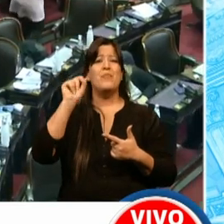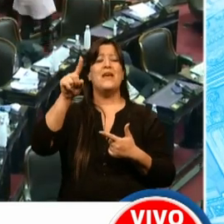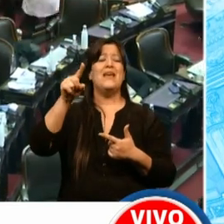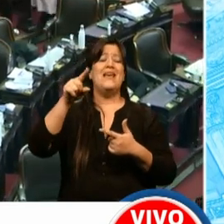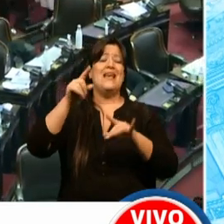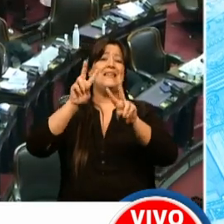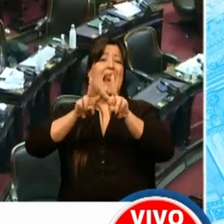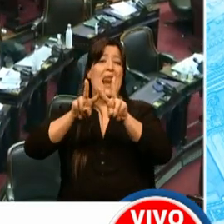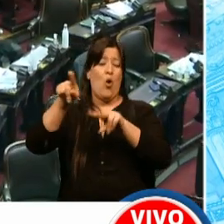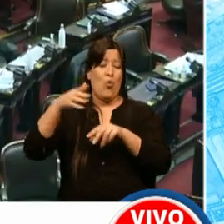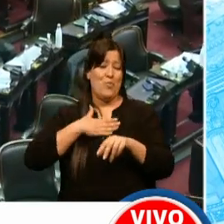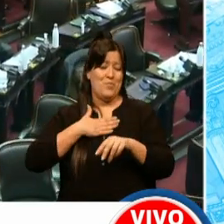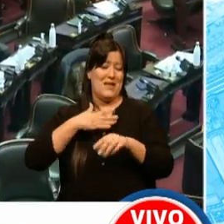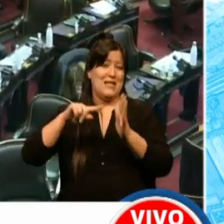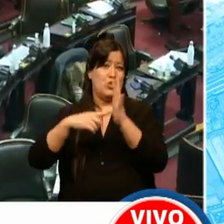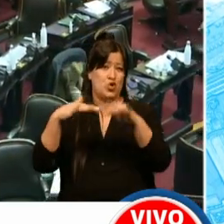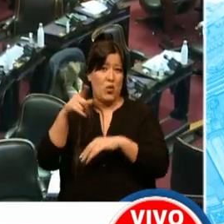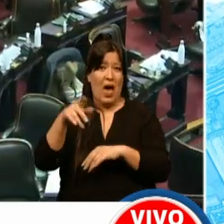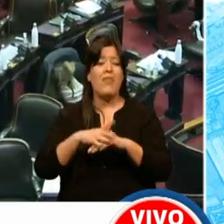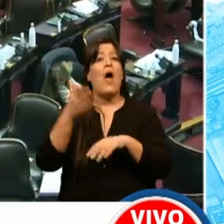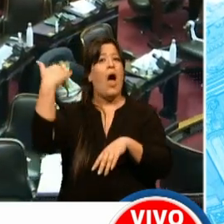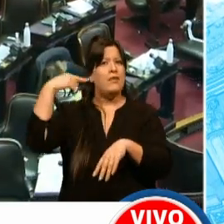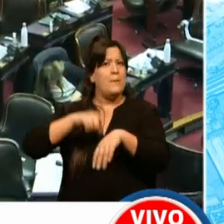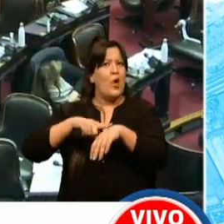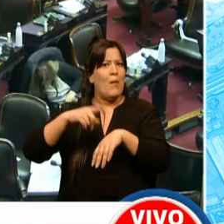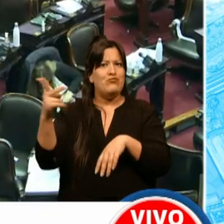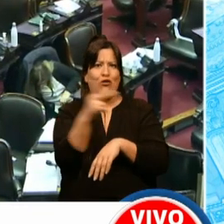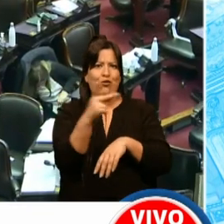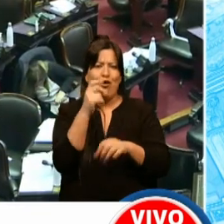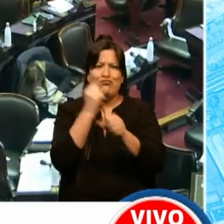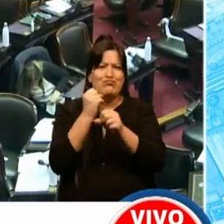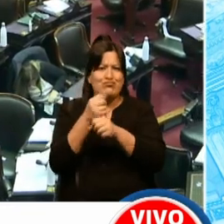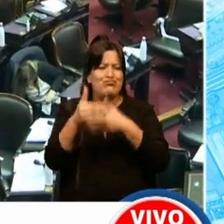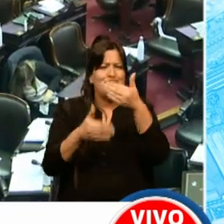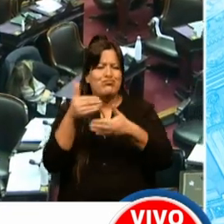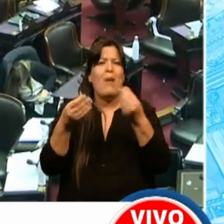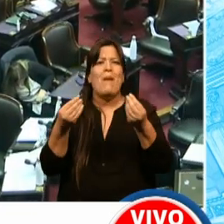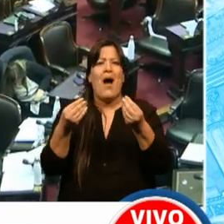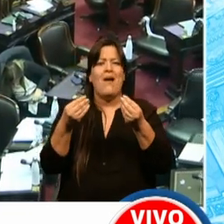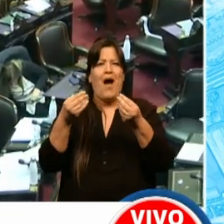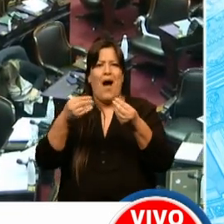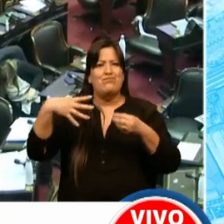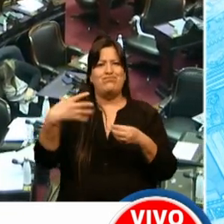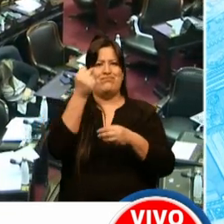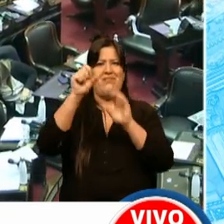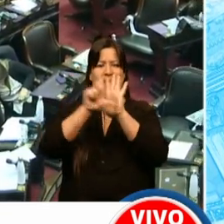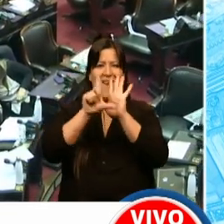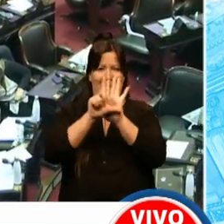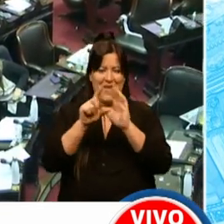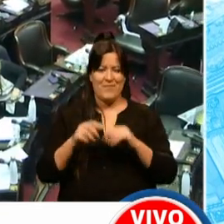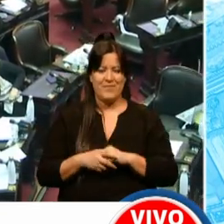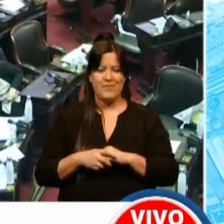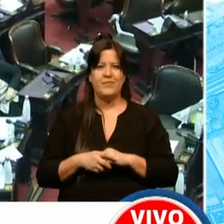ciudad que en su momento estuvieron trabajando muy activamente para que esta ley se lleve